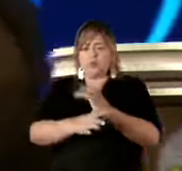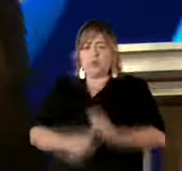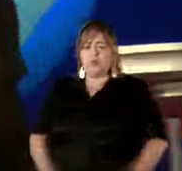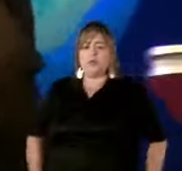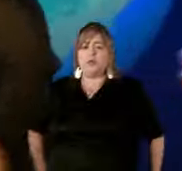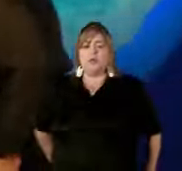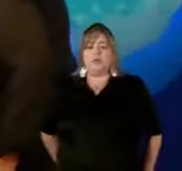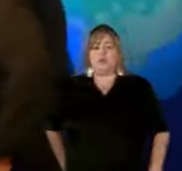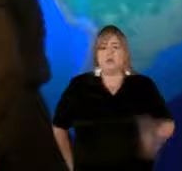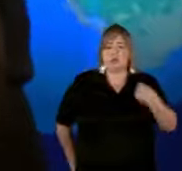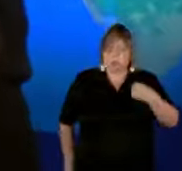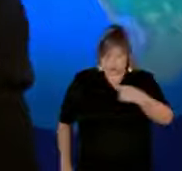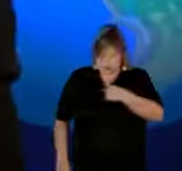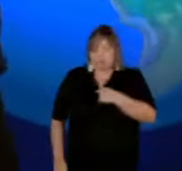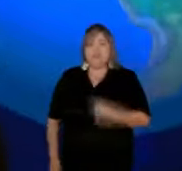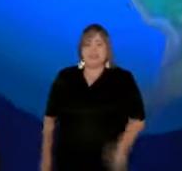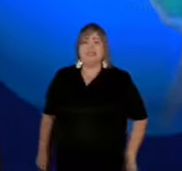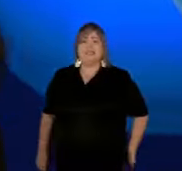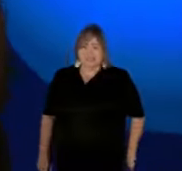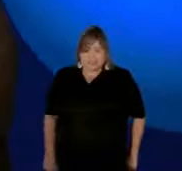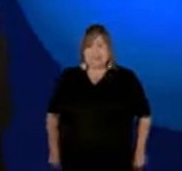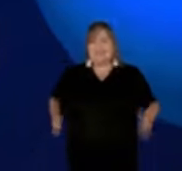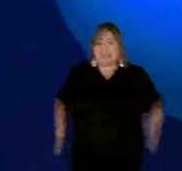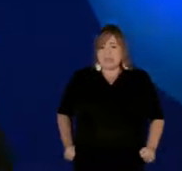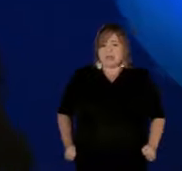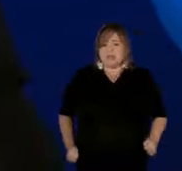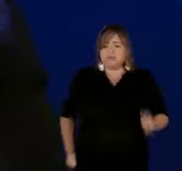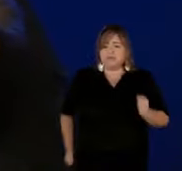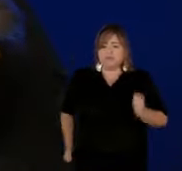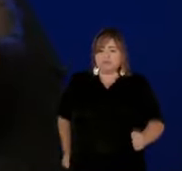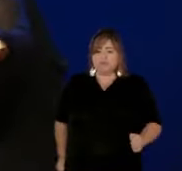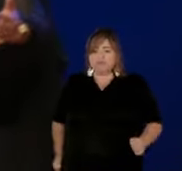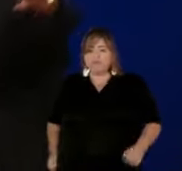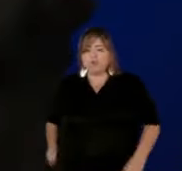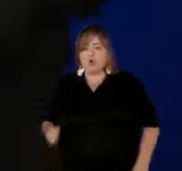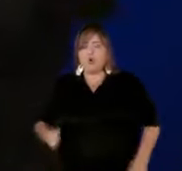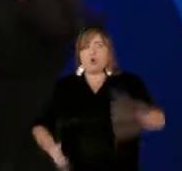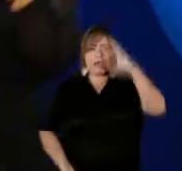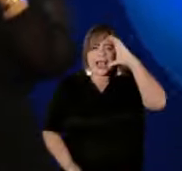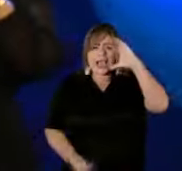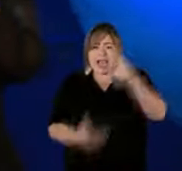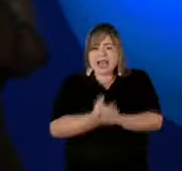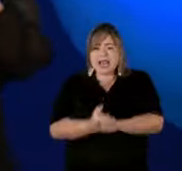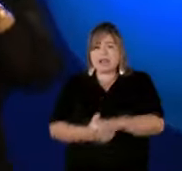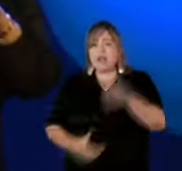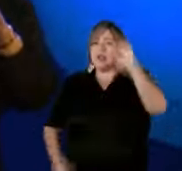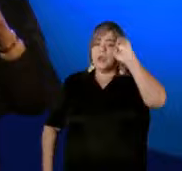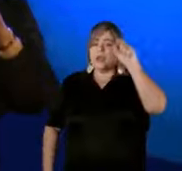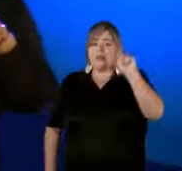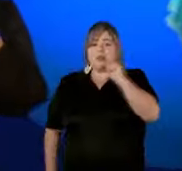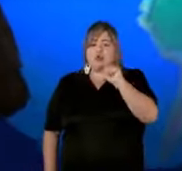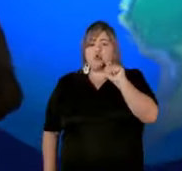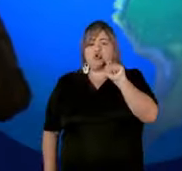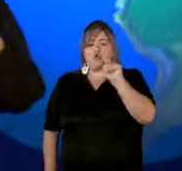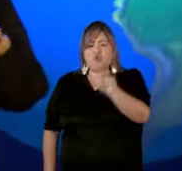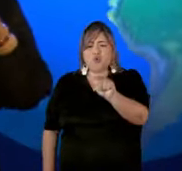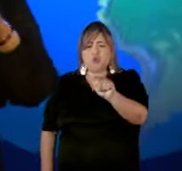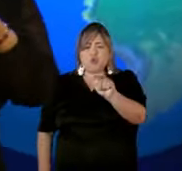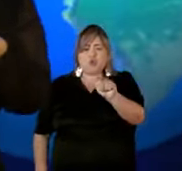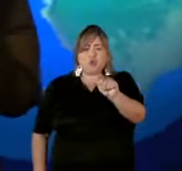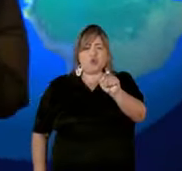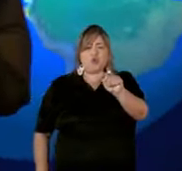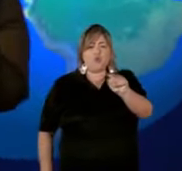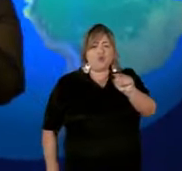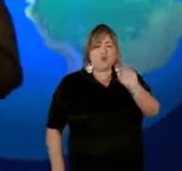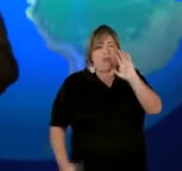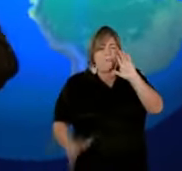Lo vamos a atravesar, lo vamos a atravesar, lo vamos a atravesar. Hay que creerlo, Pastor Elizabeth. Lo vas a atravesar, Ramiro.